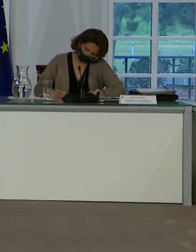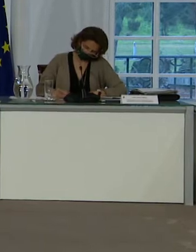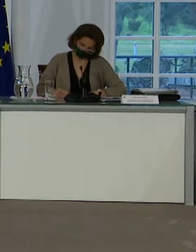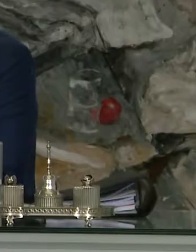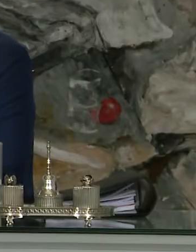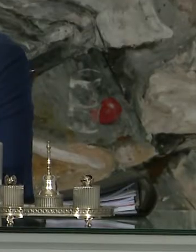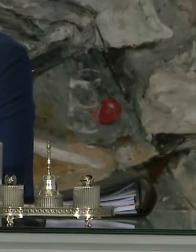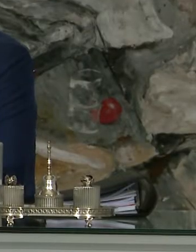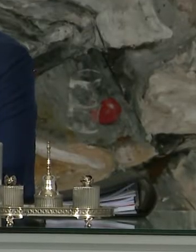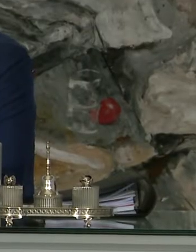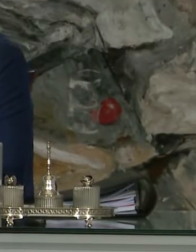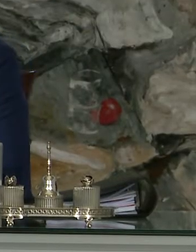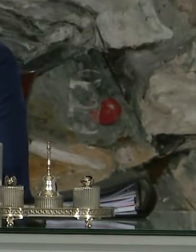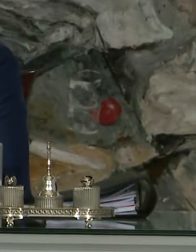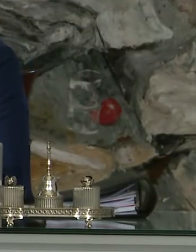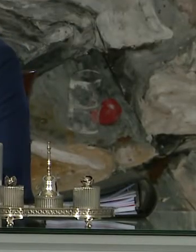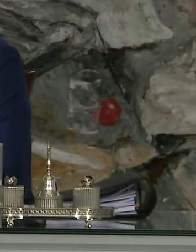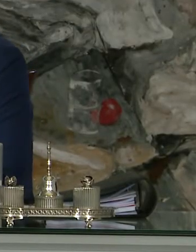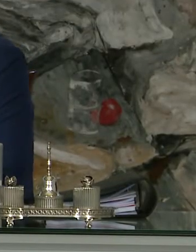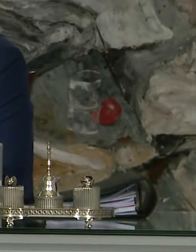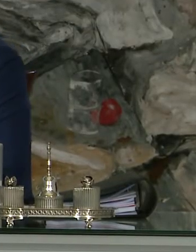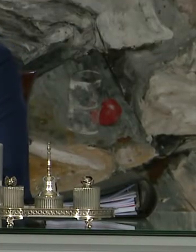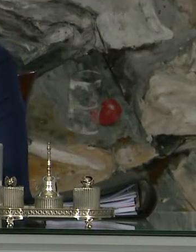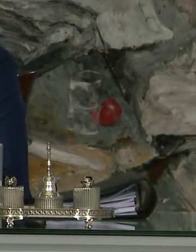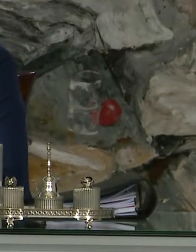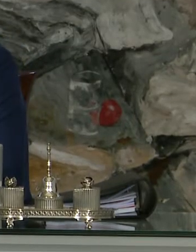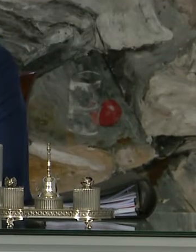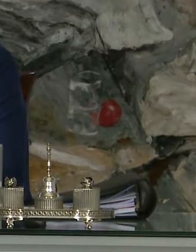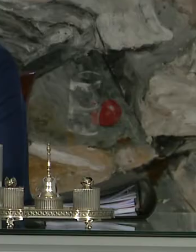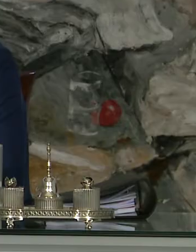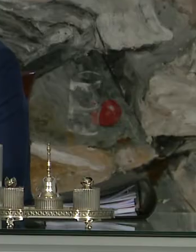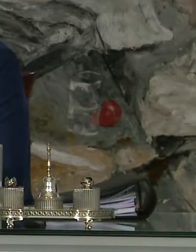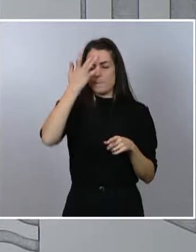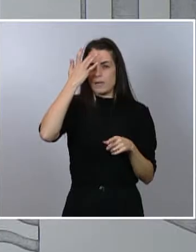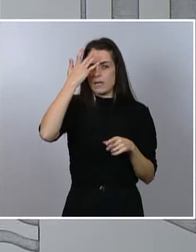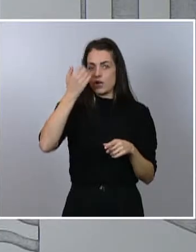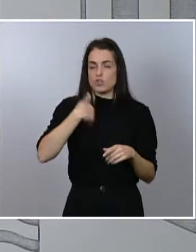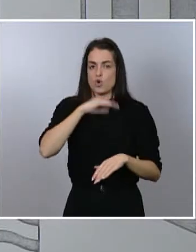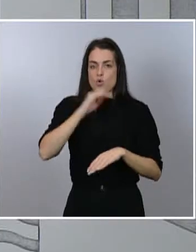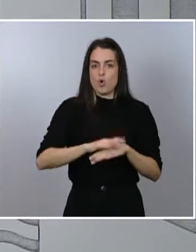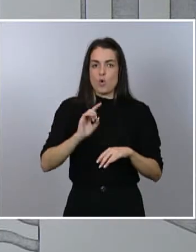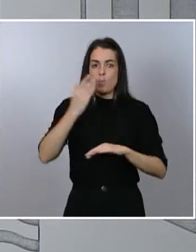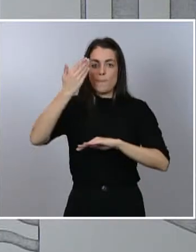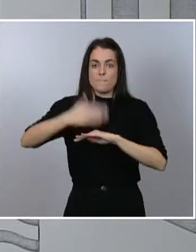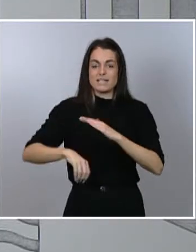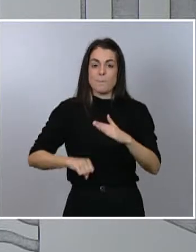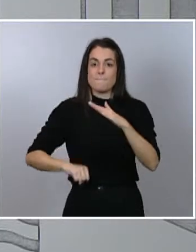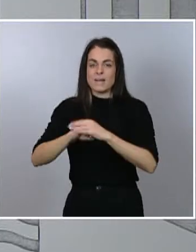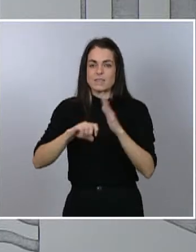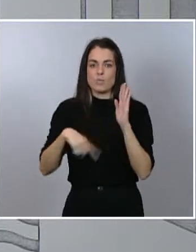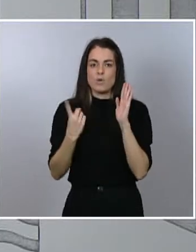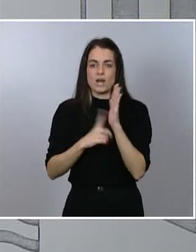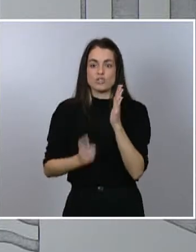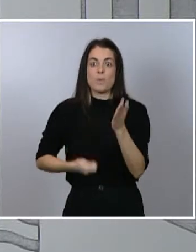incorpora un nuevo tipo infractor por el incumplimiento de lo que se ha determinado plazo máximo legal del pago para estas